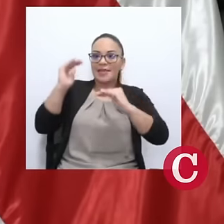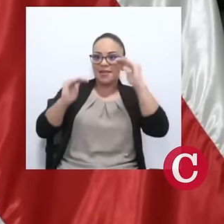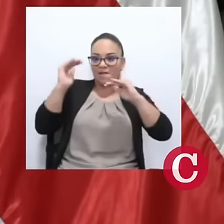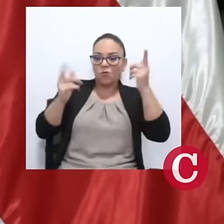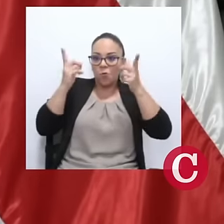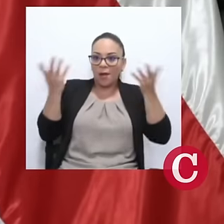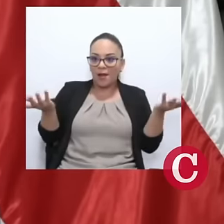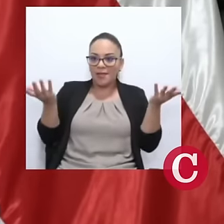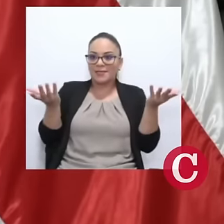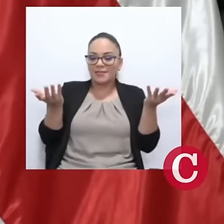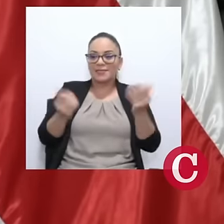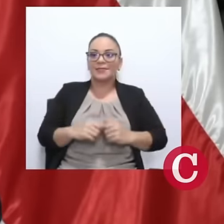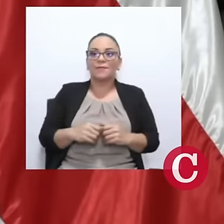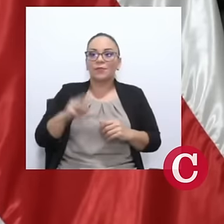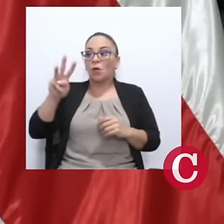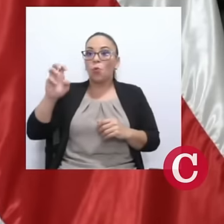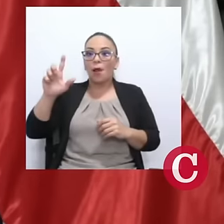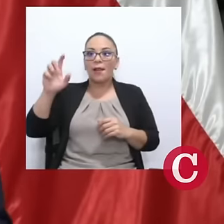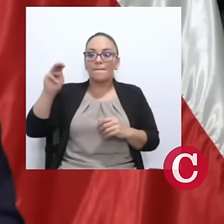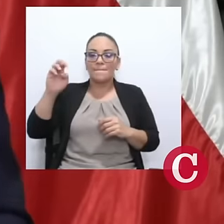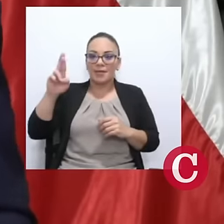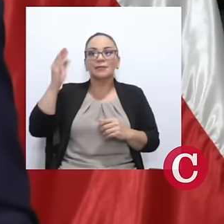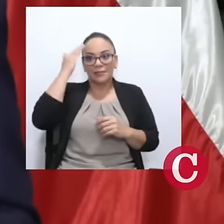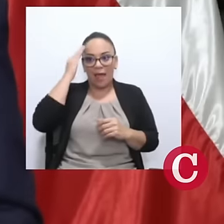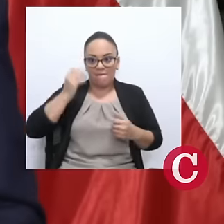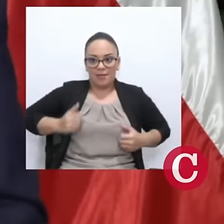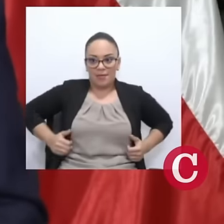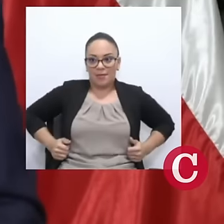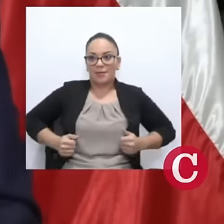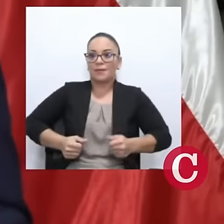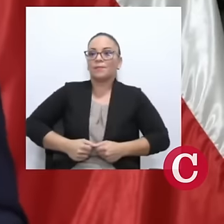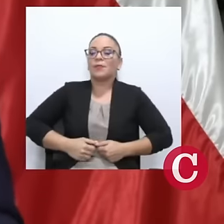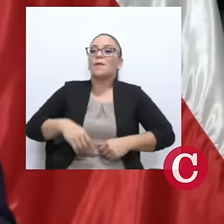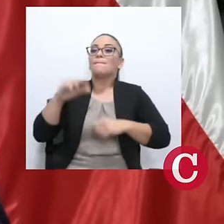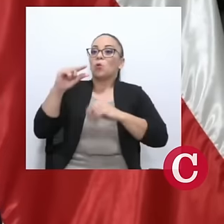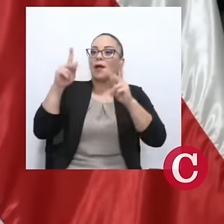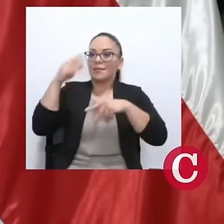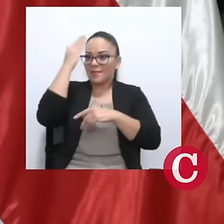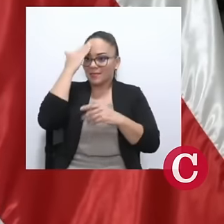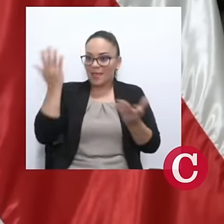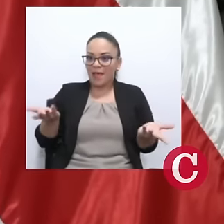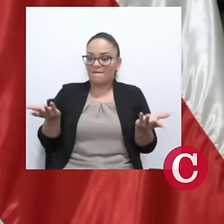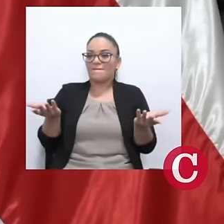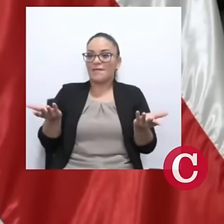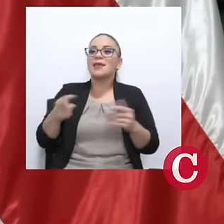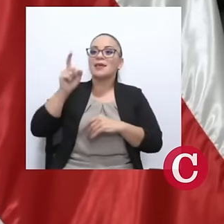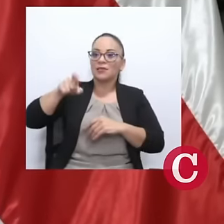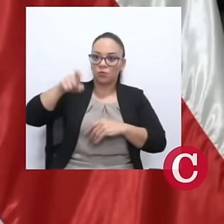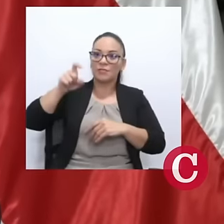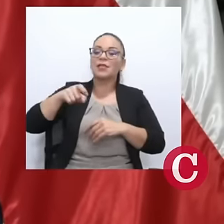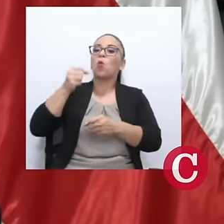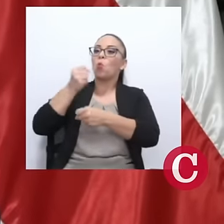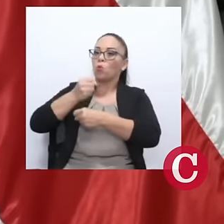histórica, hacer justicia a las luchas republicanas y democráticas y apelar a la conciencia ciudadana sobre el inmenso valor de